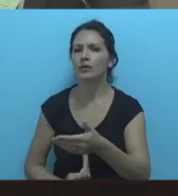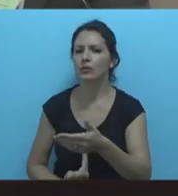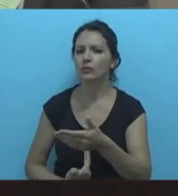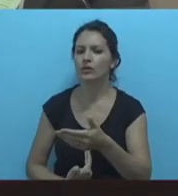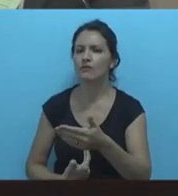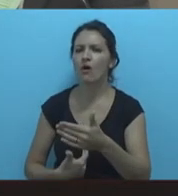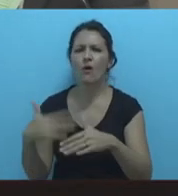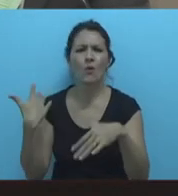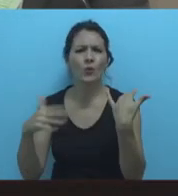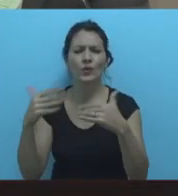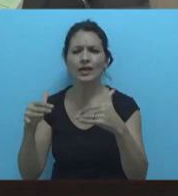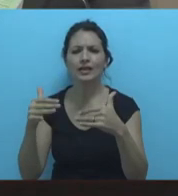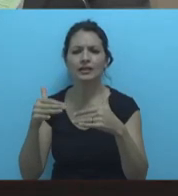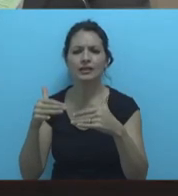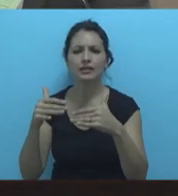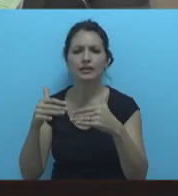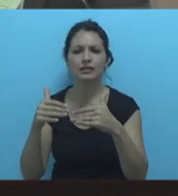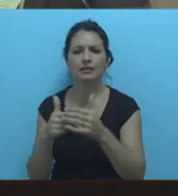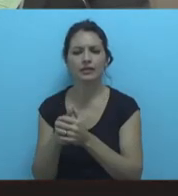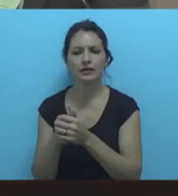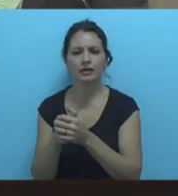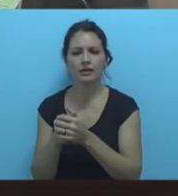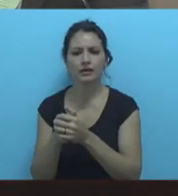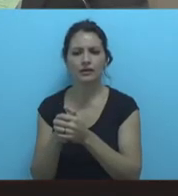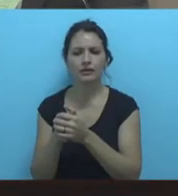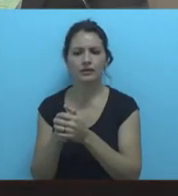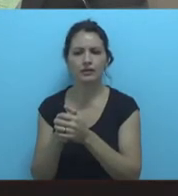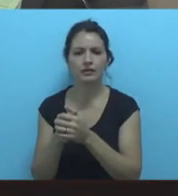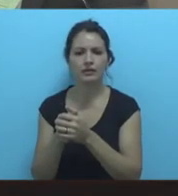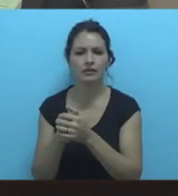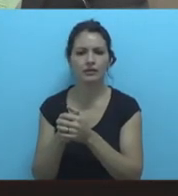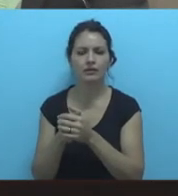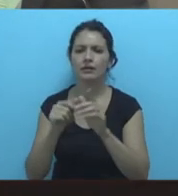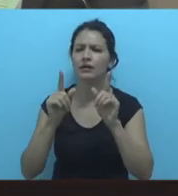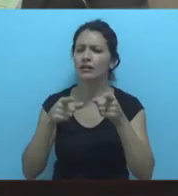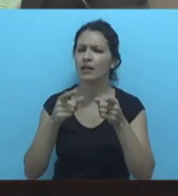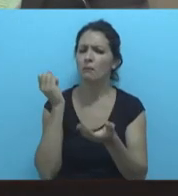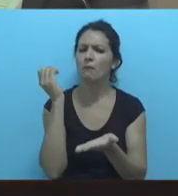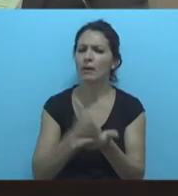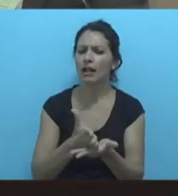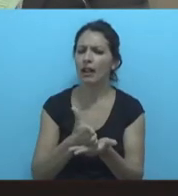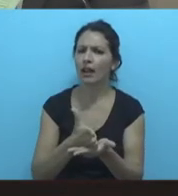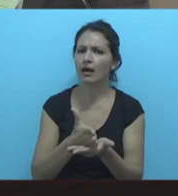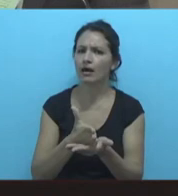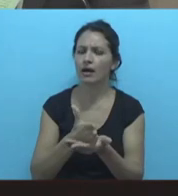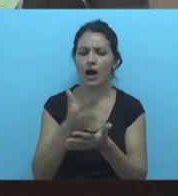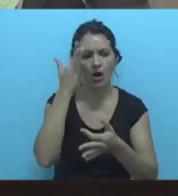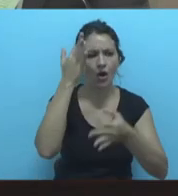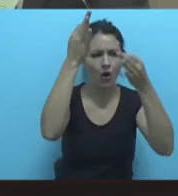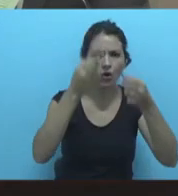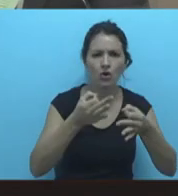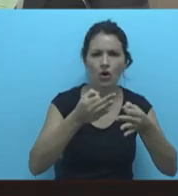Nacional disponga la urgente necesidad de avanzar en determinar tanto la cuantía de la sentencia como la forma y plazos de cumplimiento tras el fallo de la